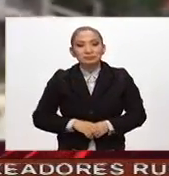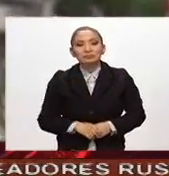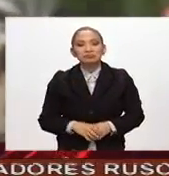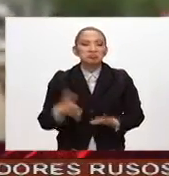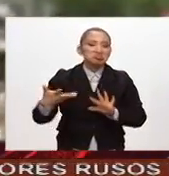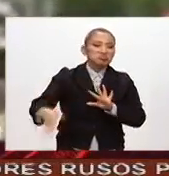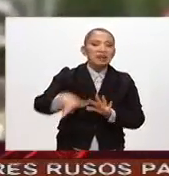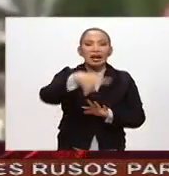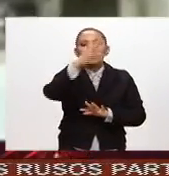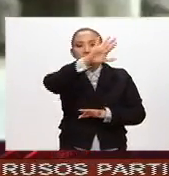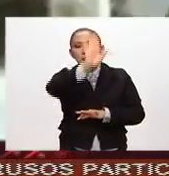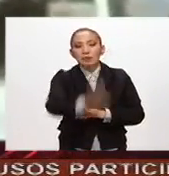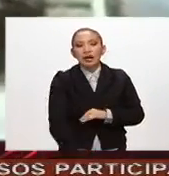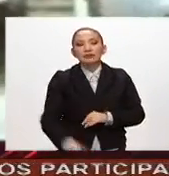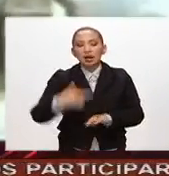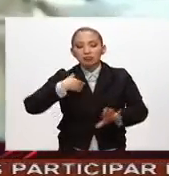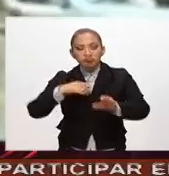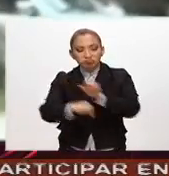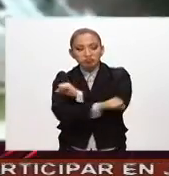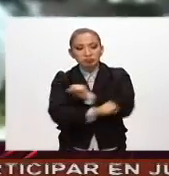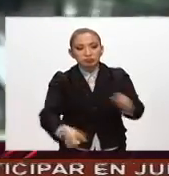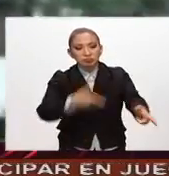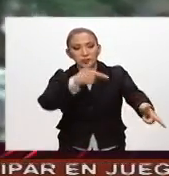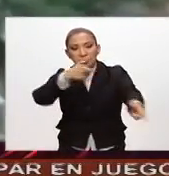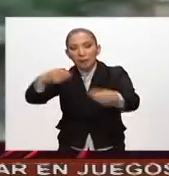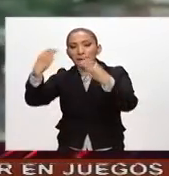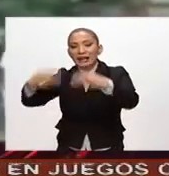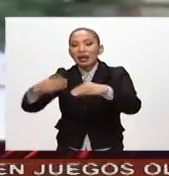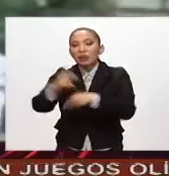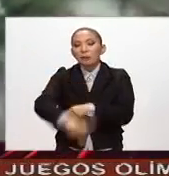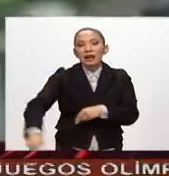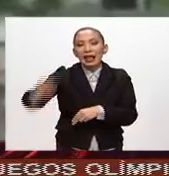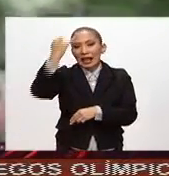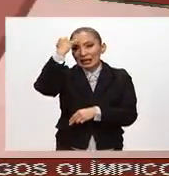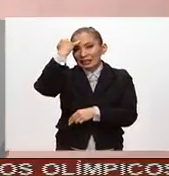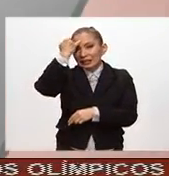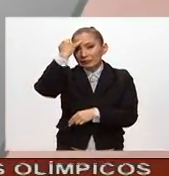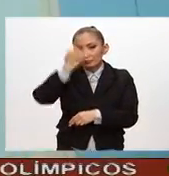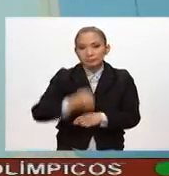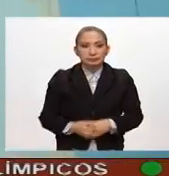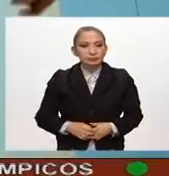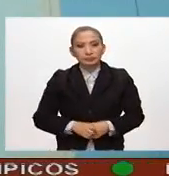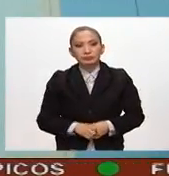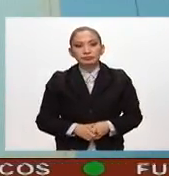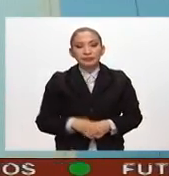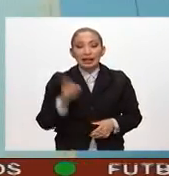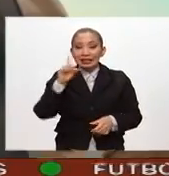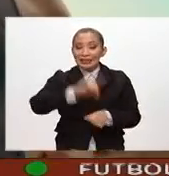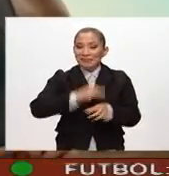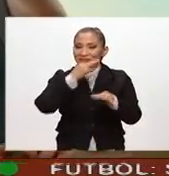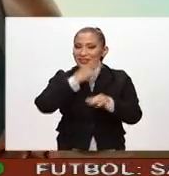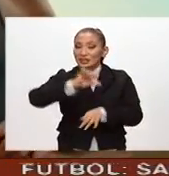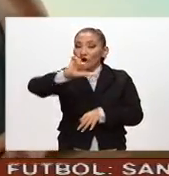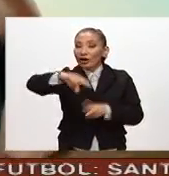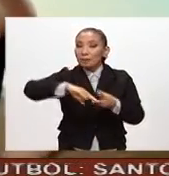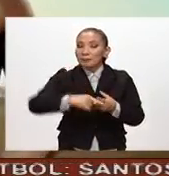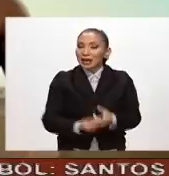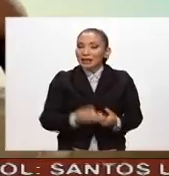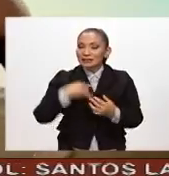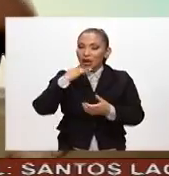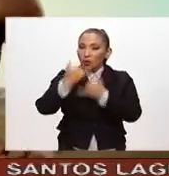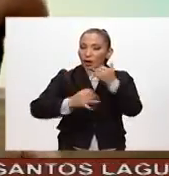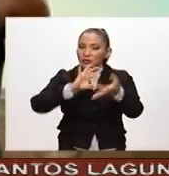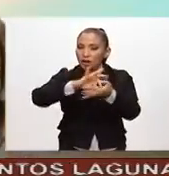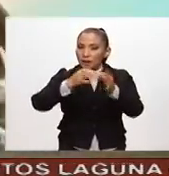Al menos 14 muertos en ataque armado contra un mercado público en la India. Día de fiesta. Hoy inicia la